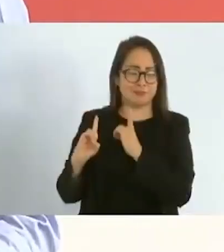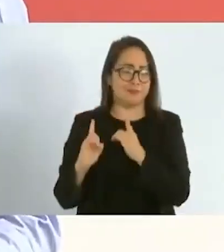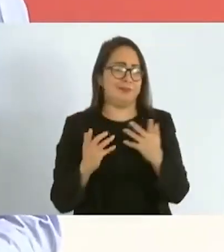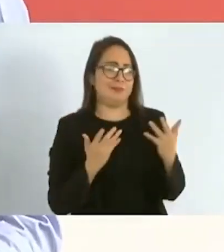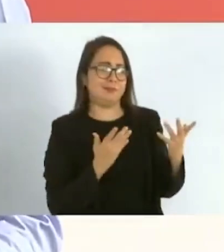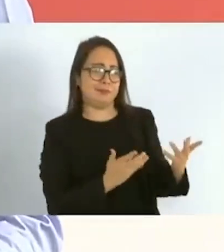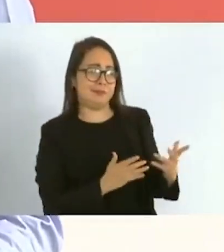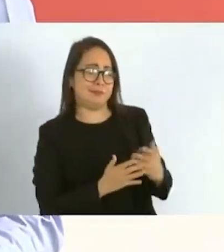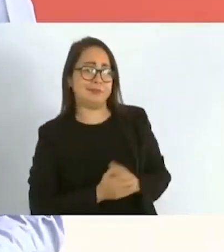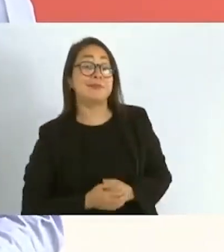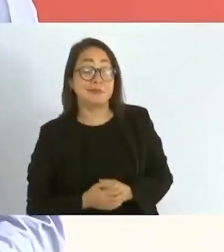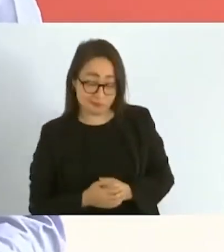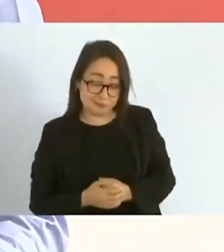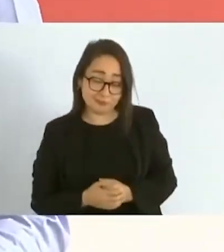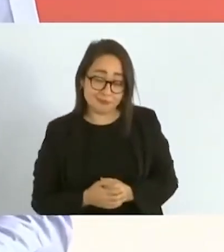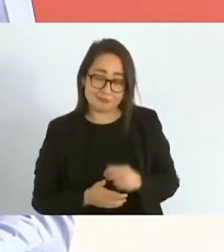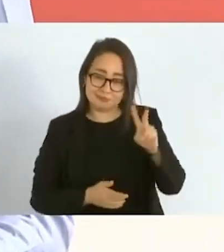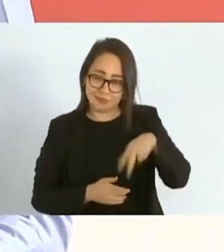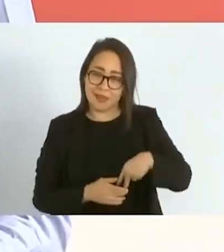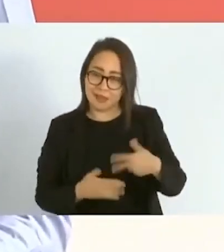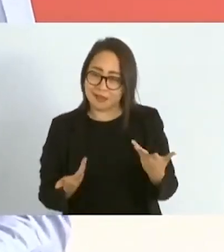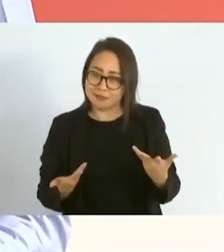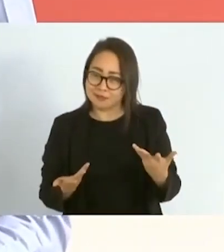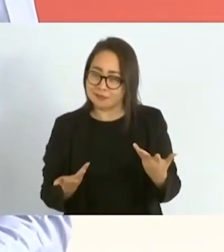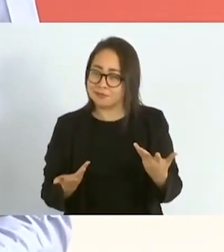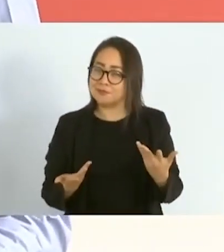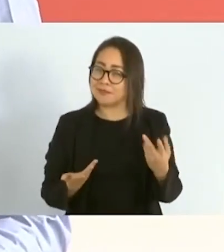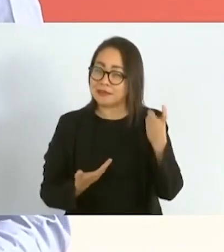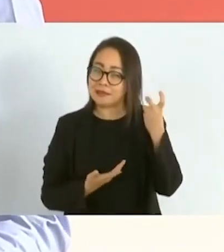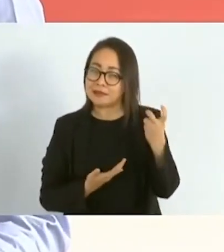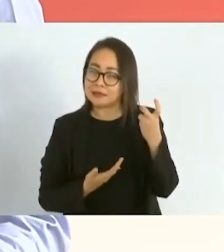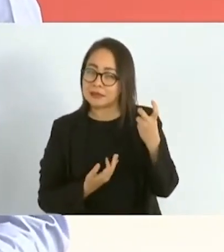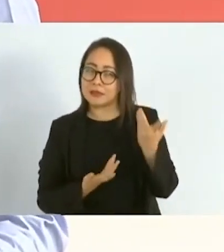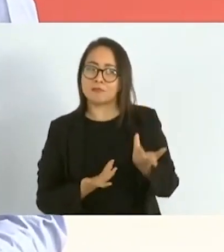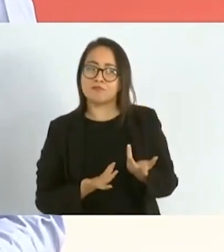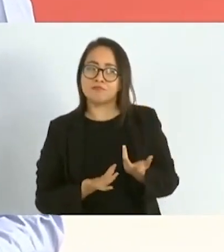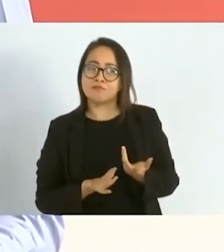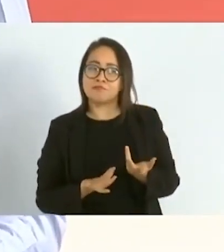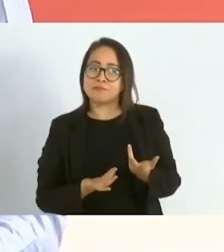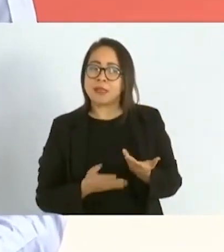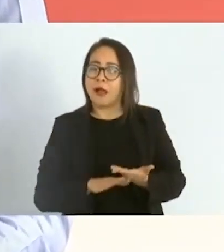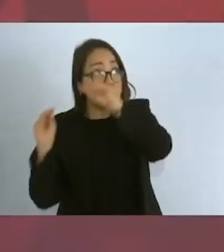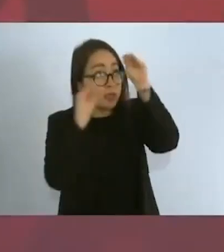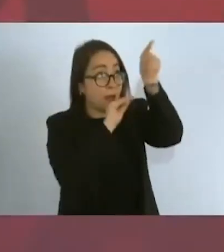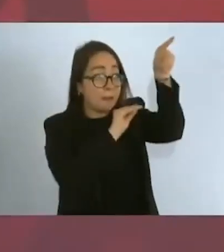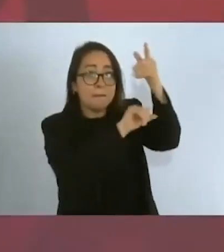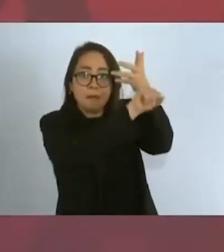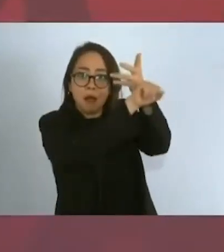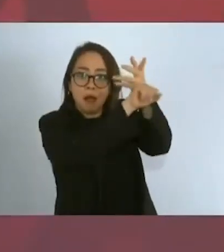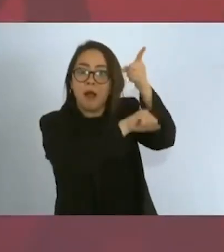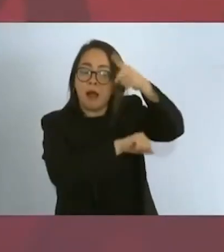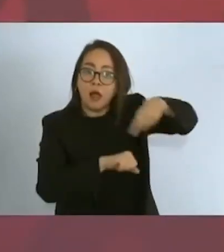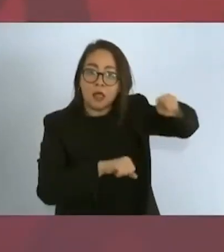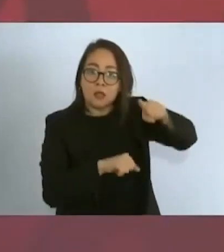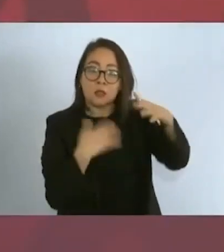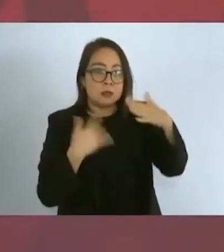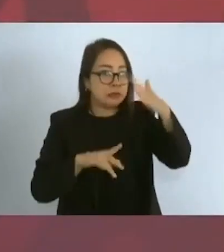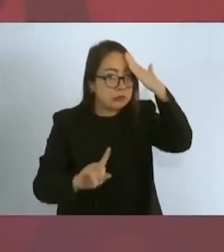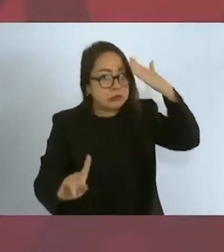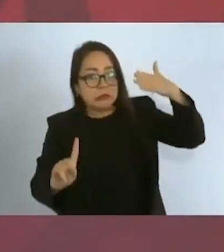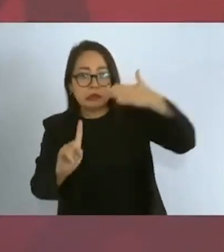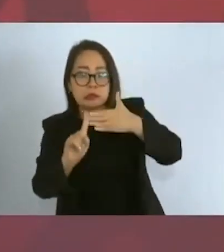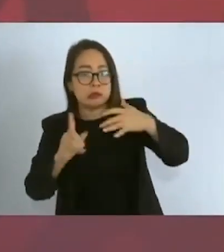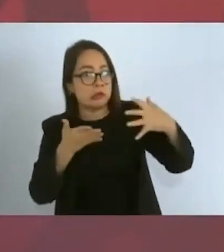que, aunque ha habido aumentos durante su mandato, el salario de los trabajadores aún no ha recuperado su poder de compra. López Obrador criticó el sistema actual de